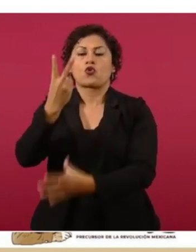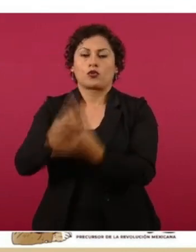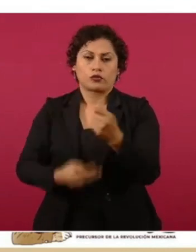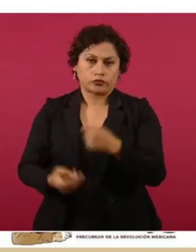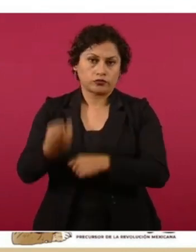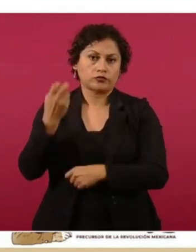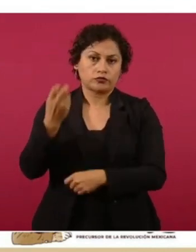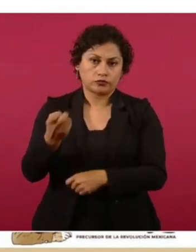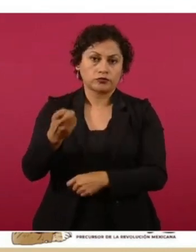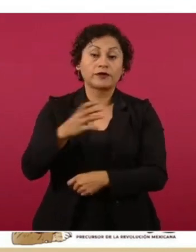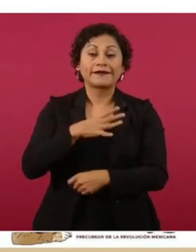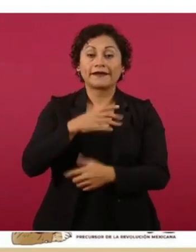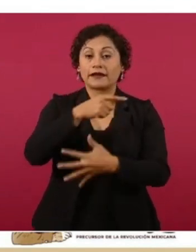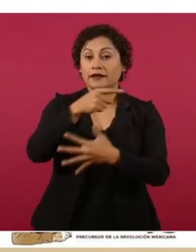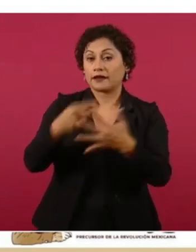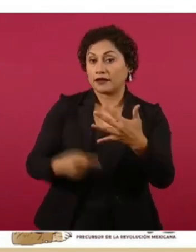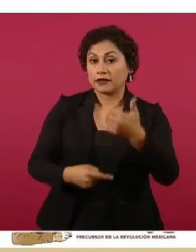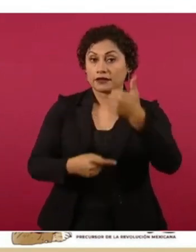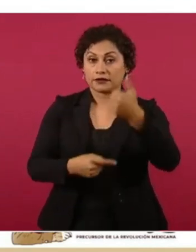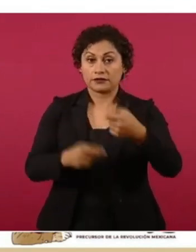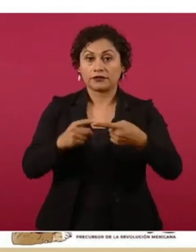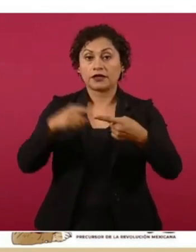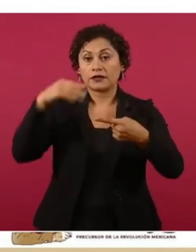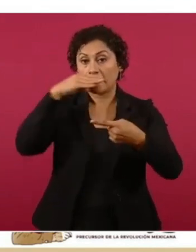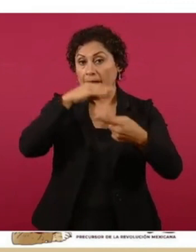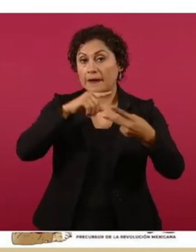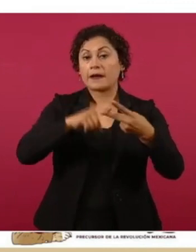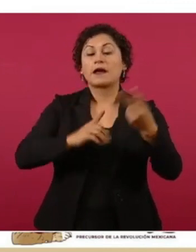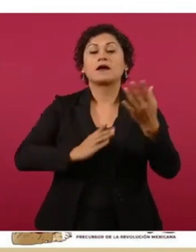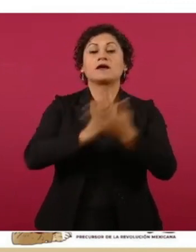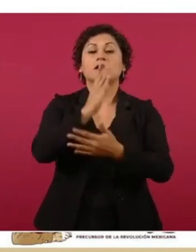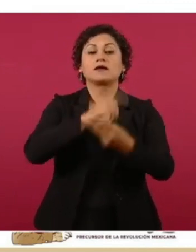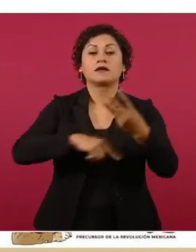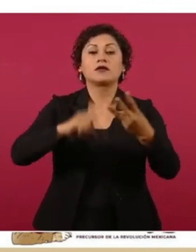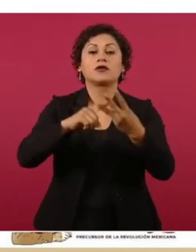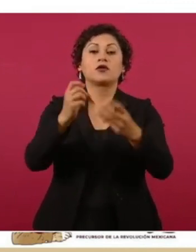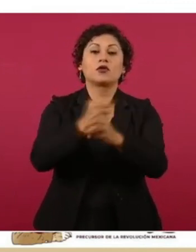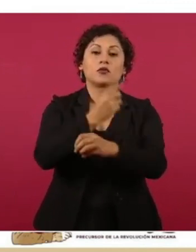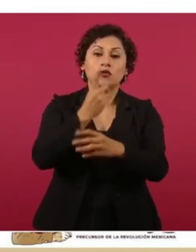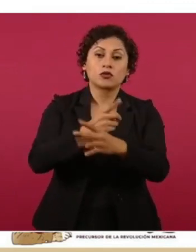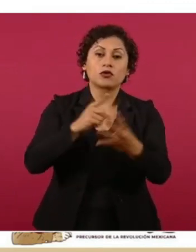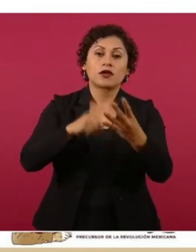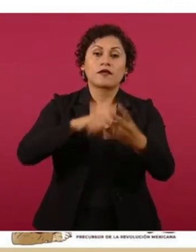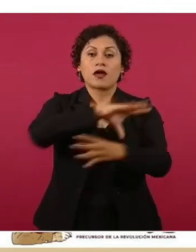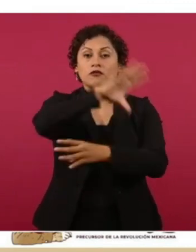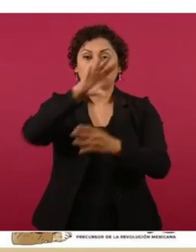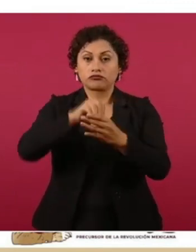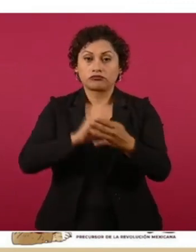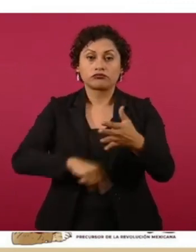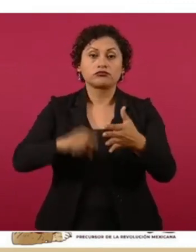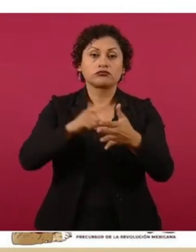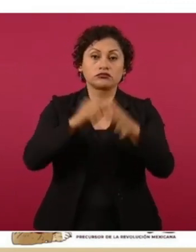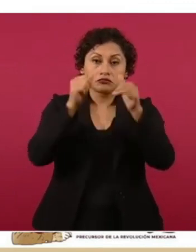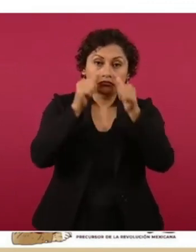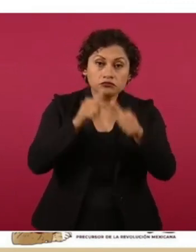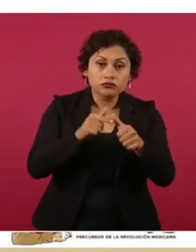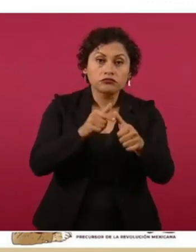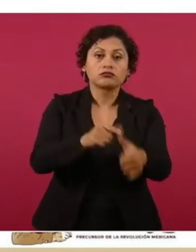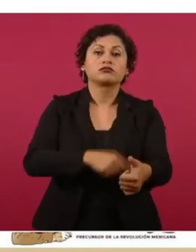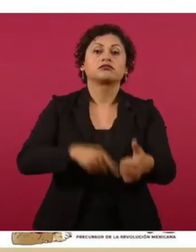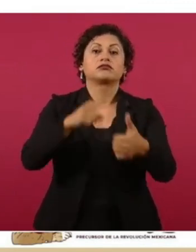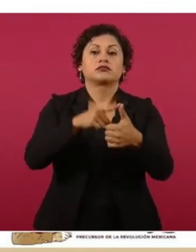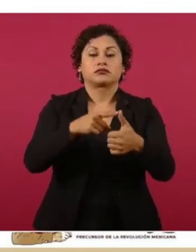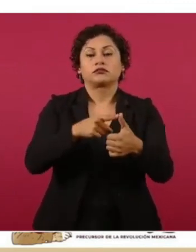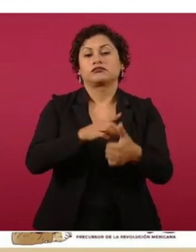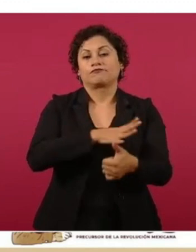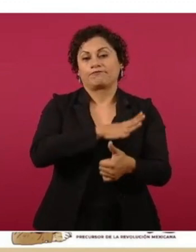que tiene estos 6 principios: gratuidad, accesibilidad, oportunidad, cobertura universal, continuidad de la atención y calidad de